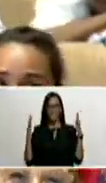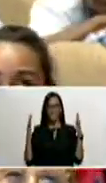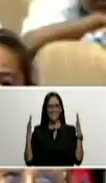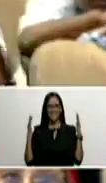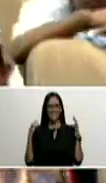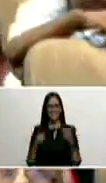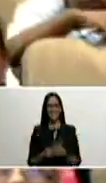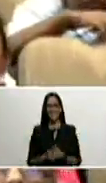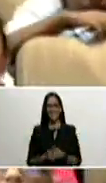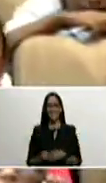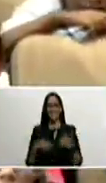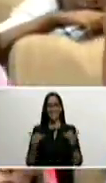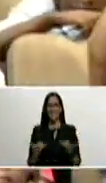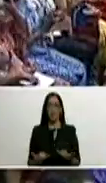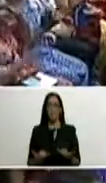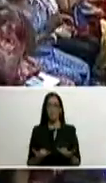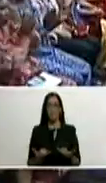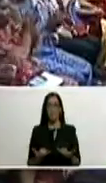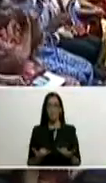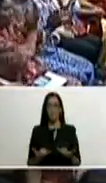Y de inmediato,